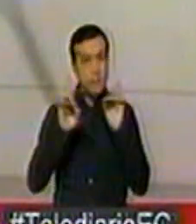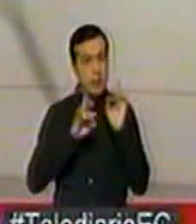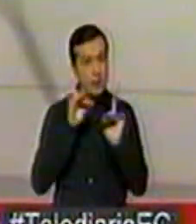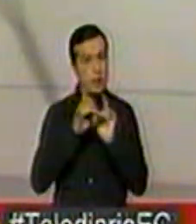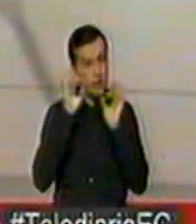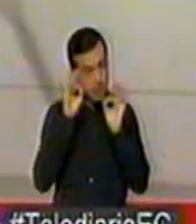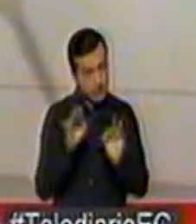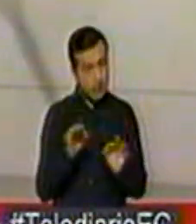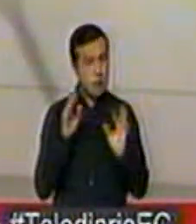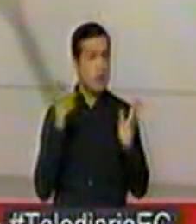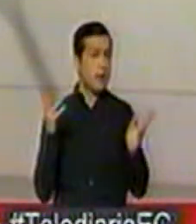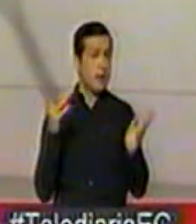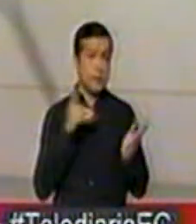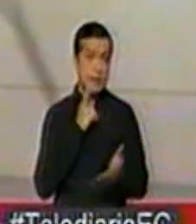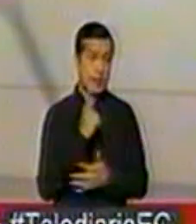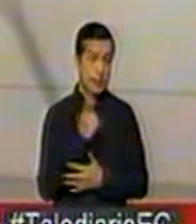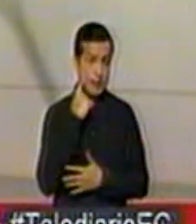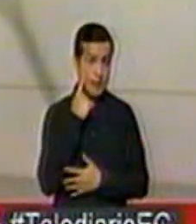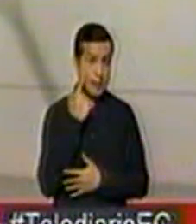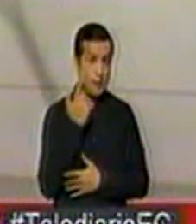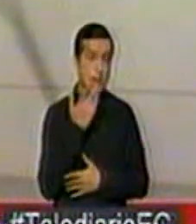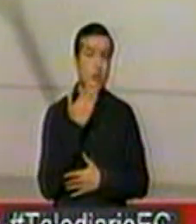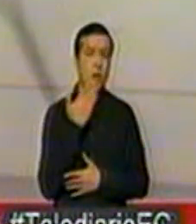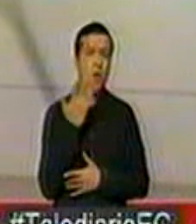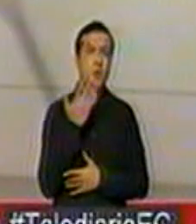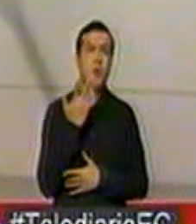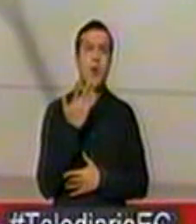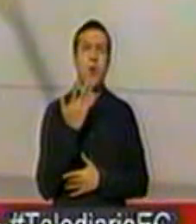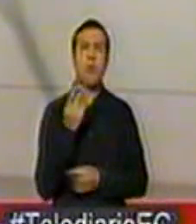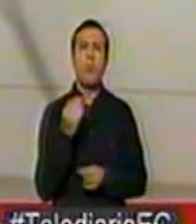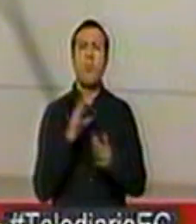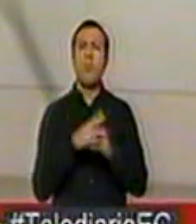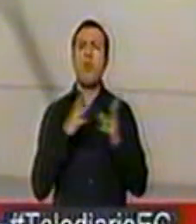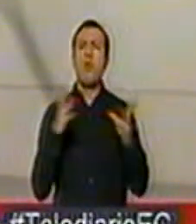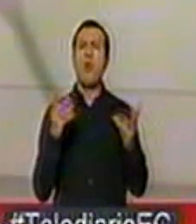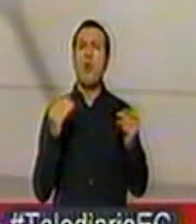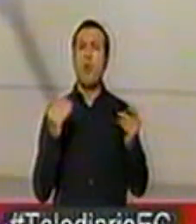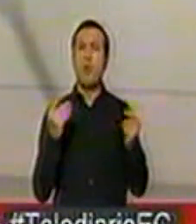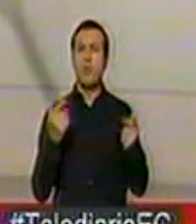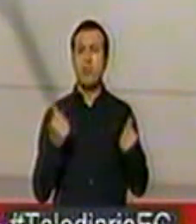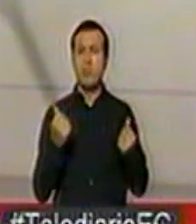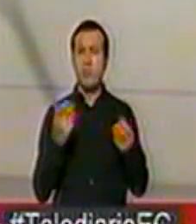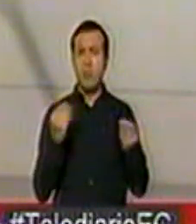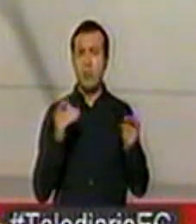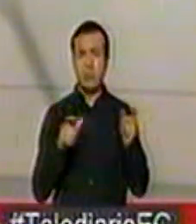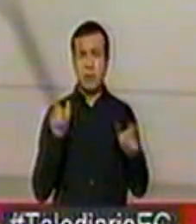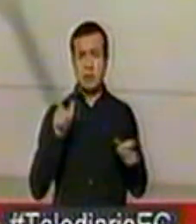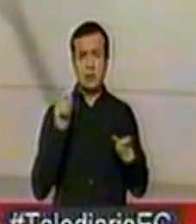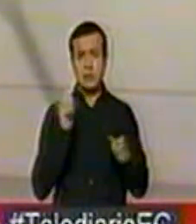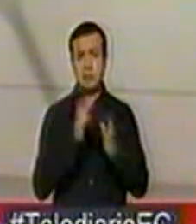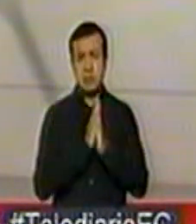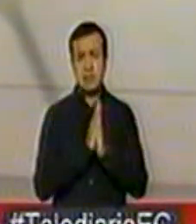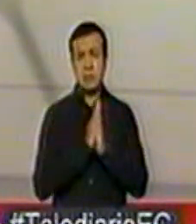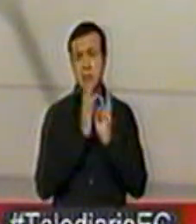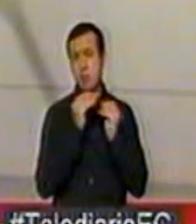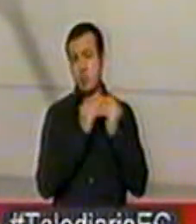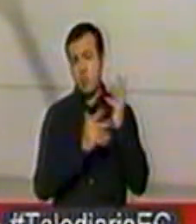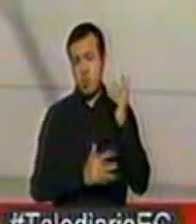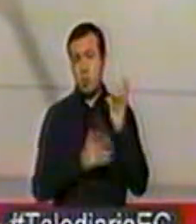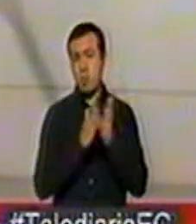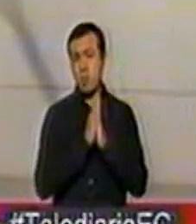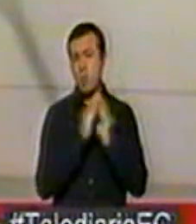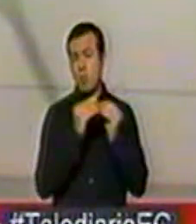perfectamente a pesar de la carga que va a tener de la presentación de los